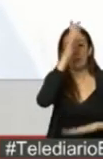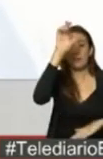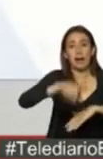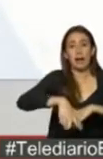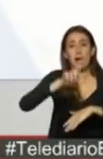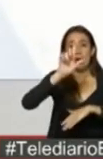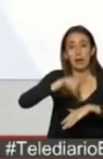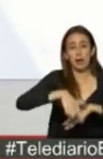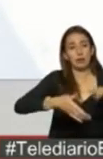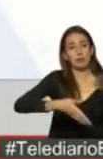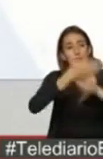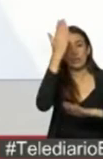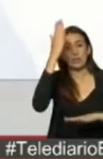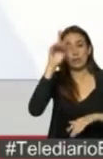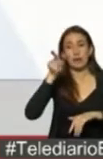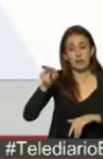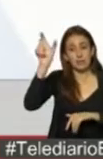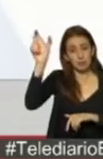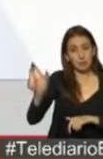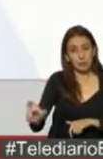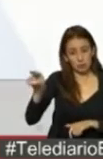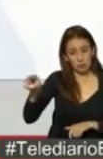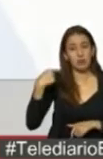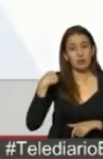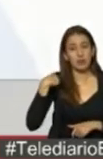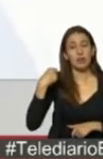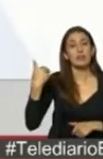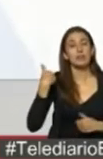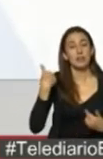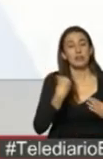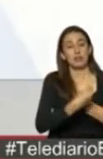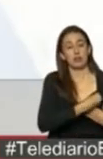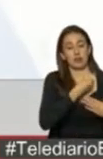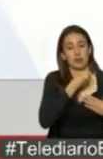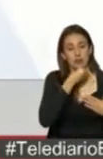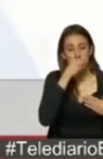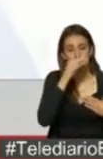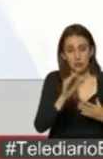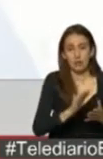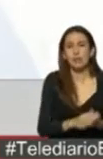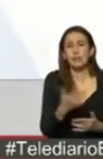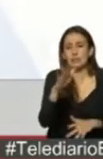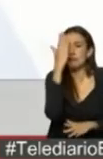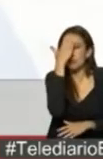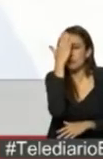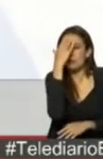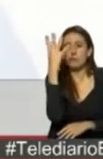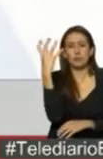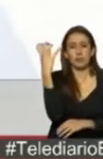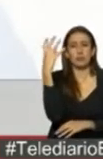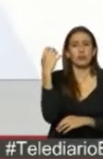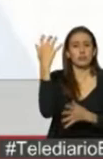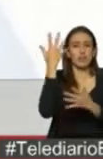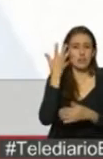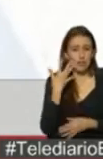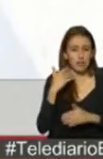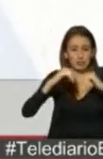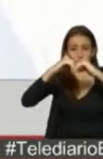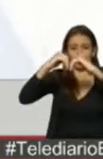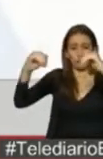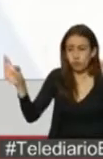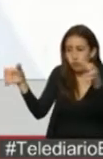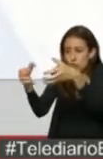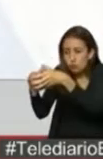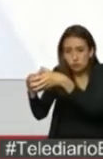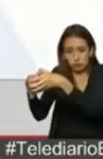Conocer un poco más cuáles son las condiciones para el aislamiento. Sabemos que son 14 días, pero una vez que llegan estos ciudadanos de estos países que se han determinado